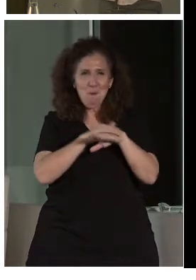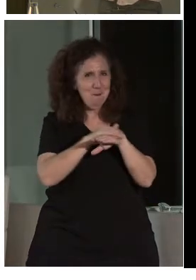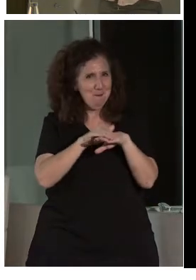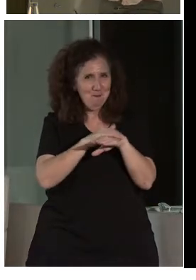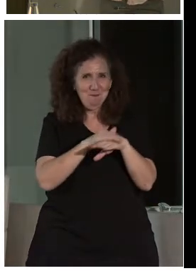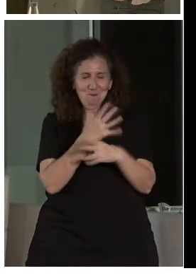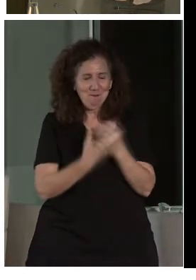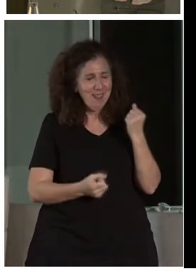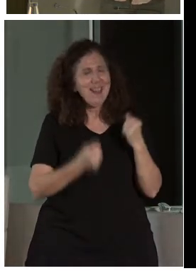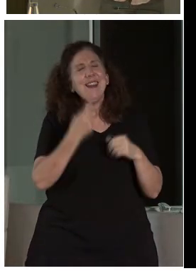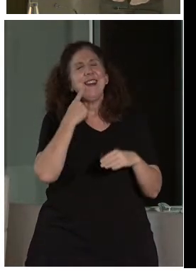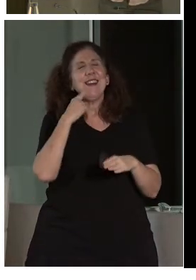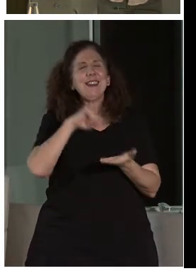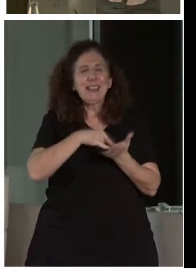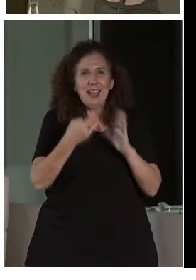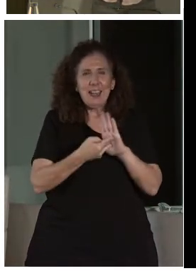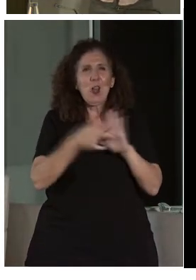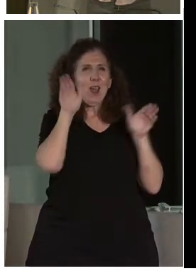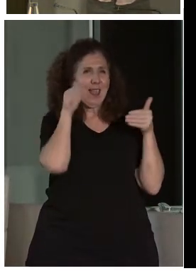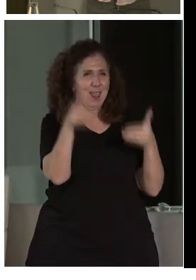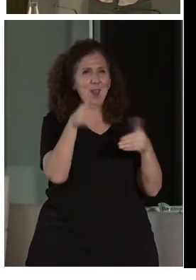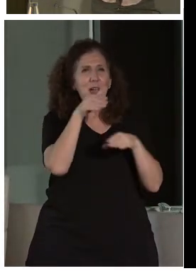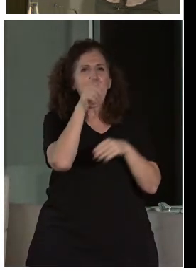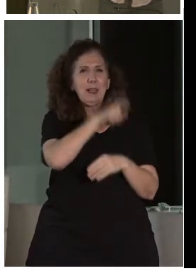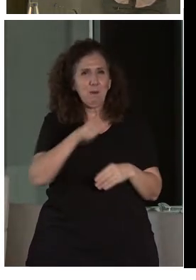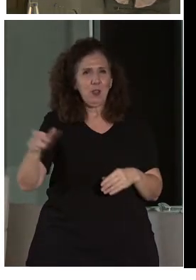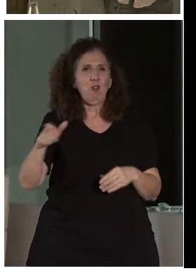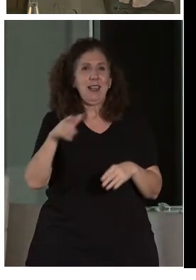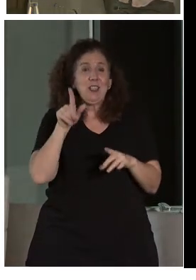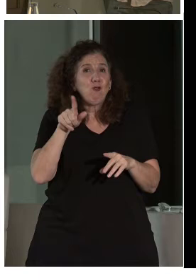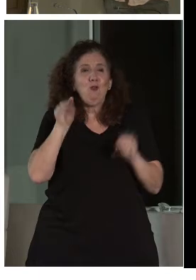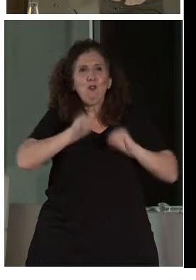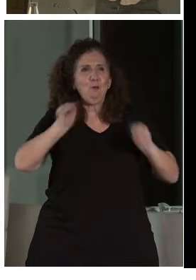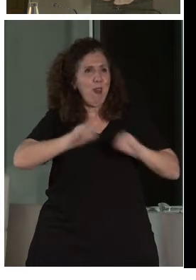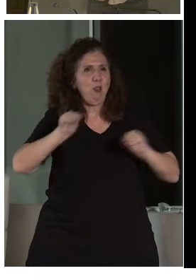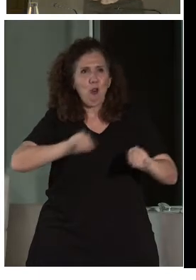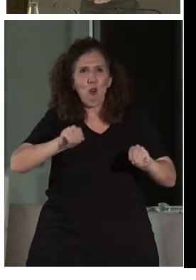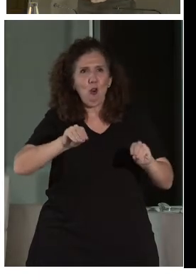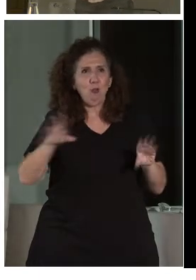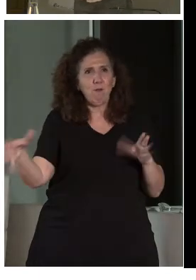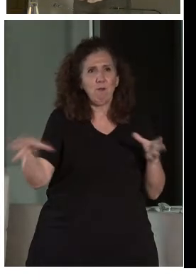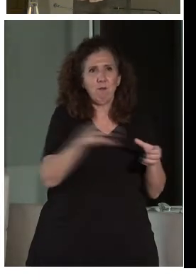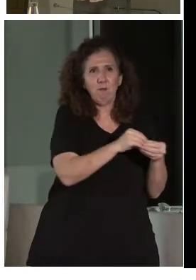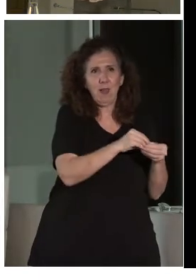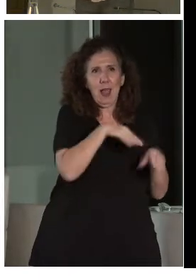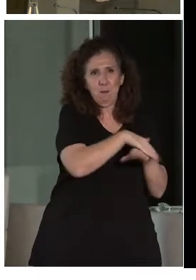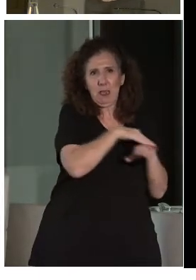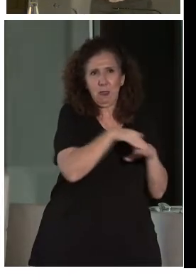Vale. Entonces, jo, es un alucine poder entrar en la formación reglada. A mí me parece un paso adelante brutal, ¿no?